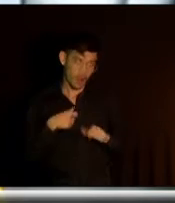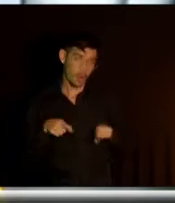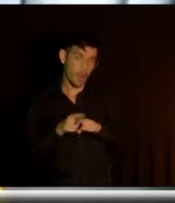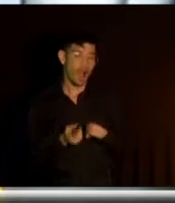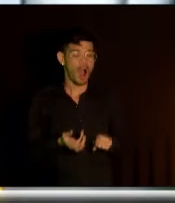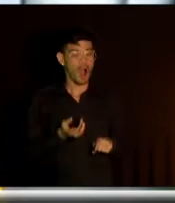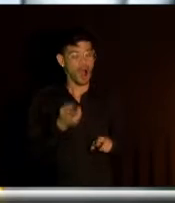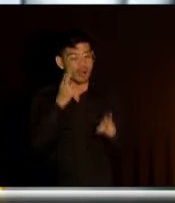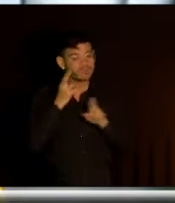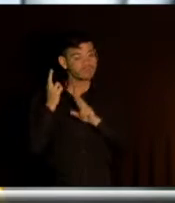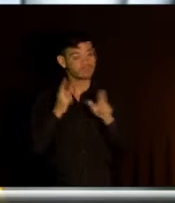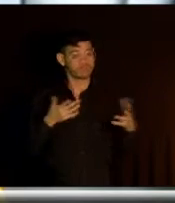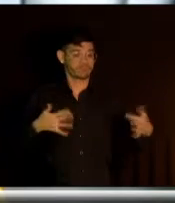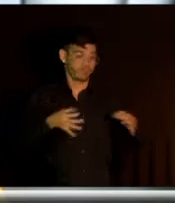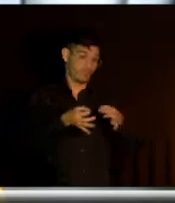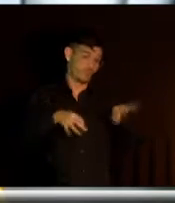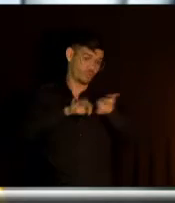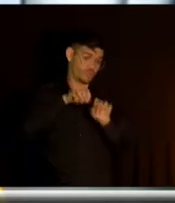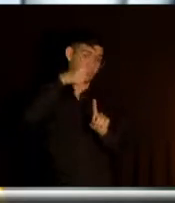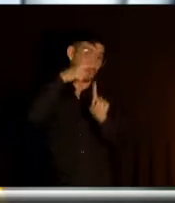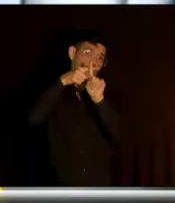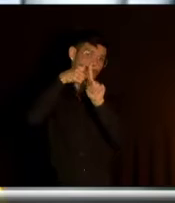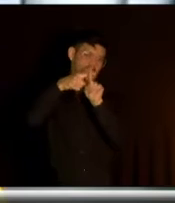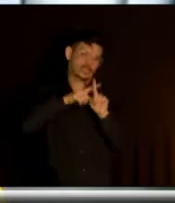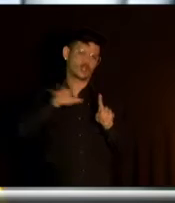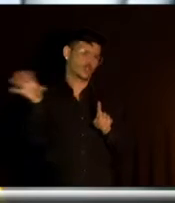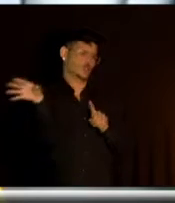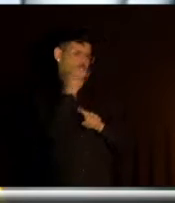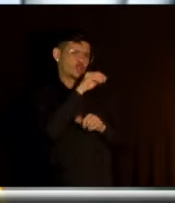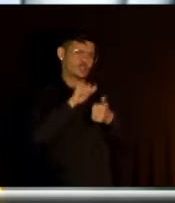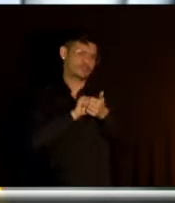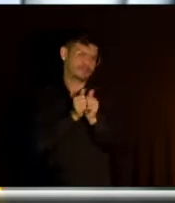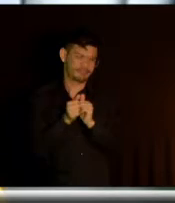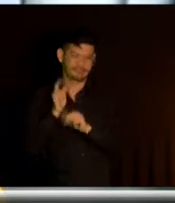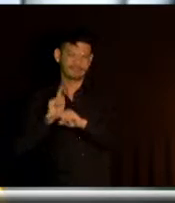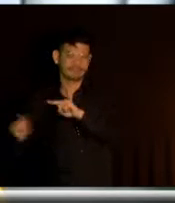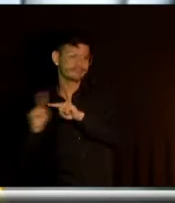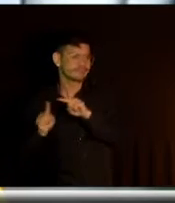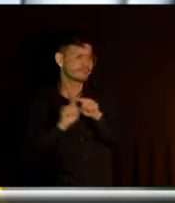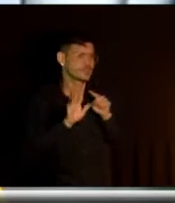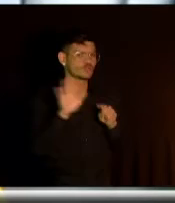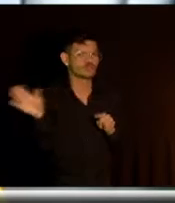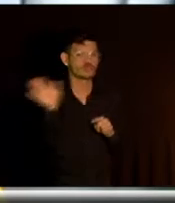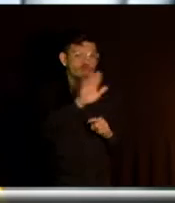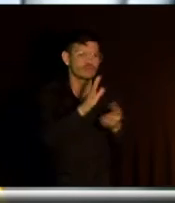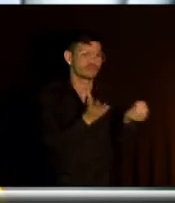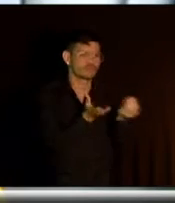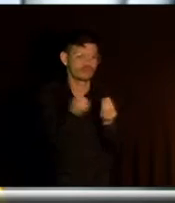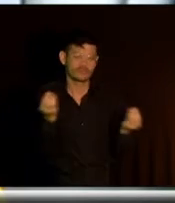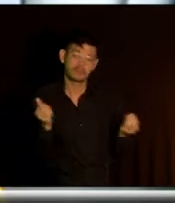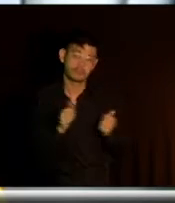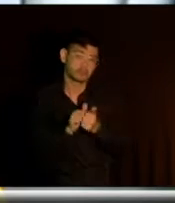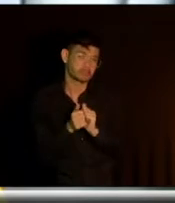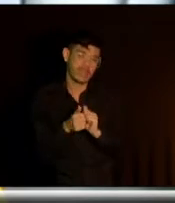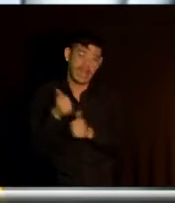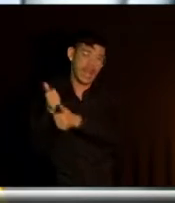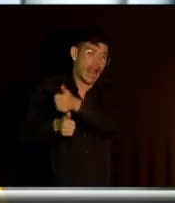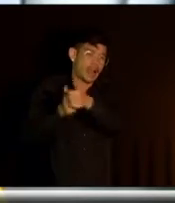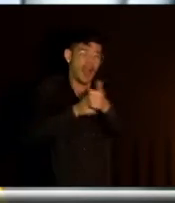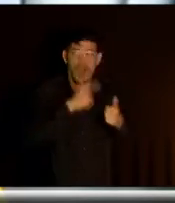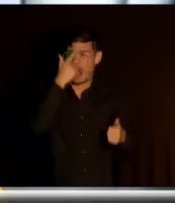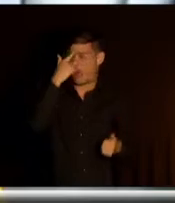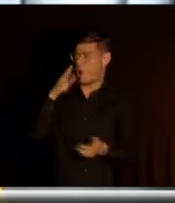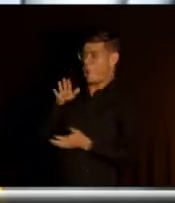positivo para todo el deporte, para las diferentes disciplinas deportivas. Entonces, cada quien lo asumirá de una manera diferente, pero yo creo que